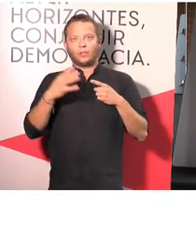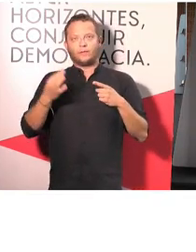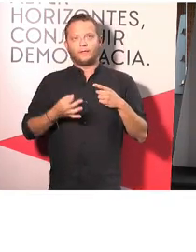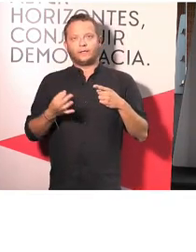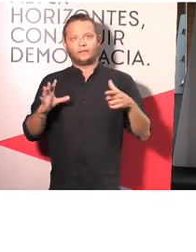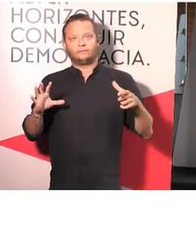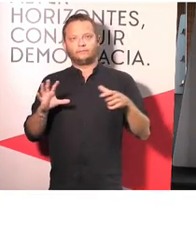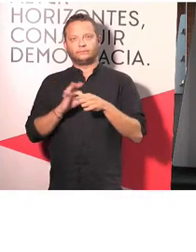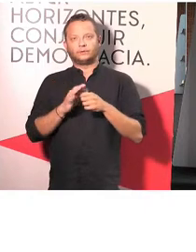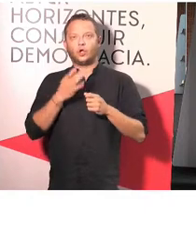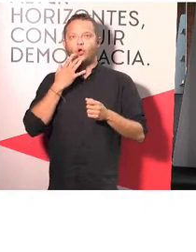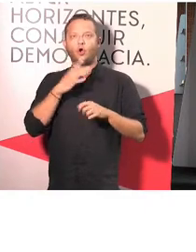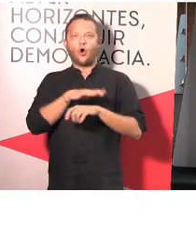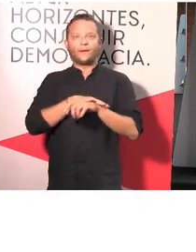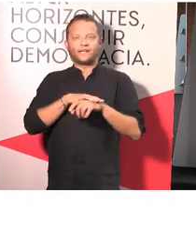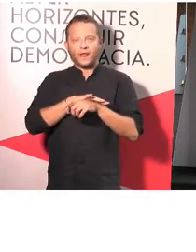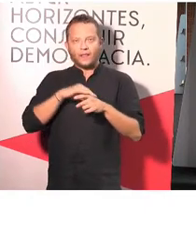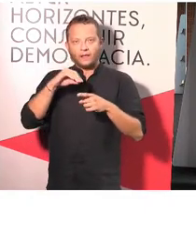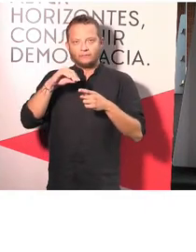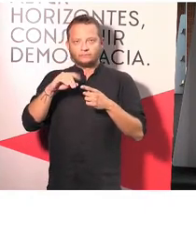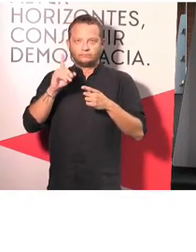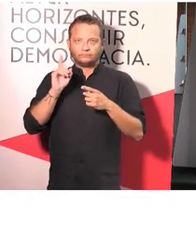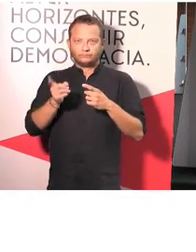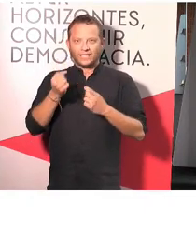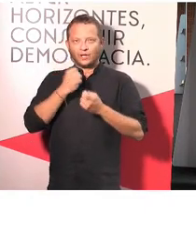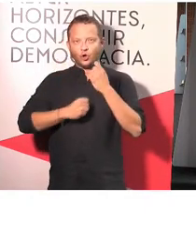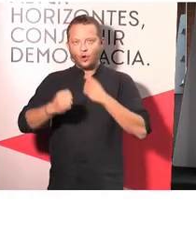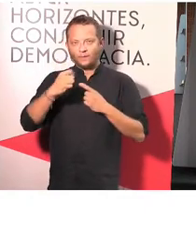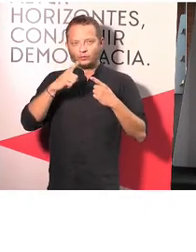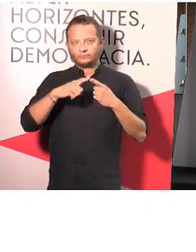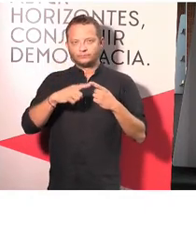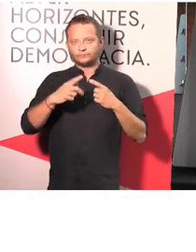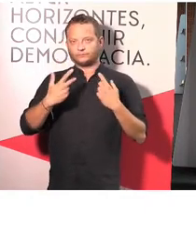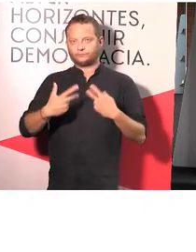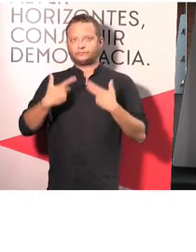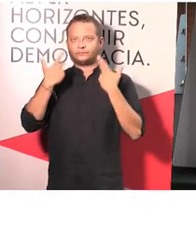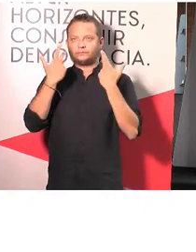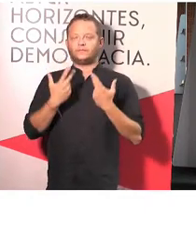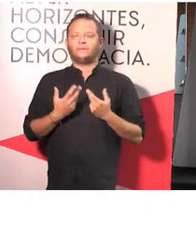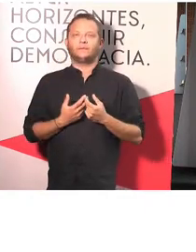ver con la gobernanza y el modelo económico que nos permite, digamos,